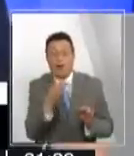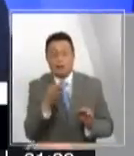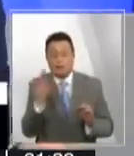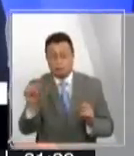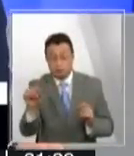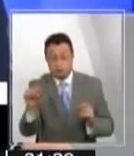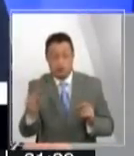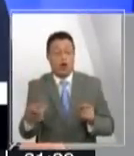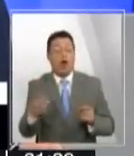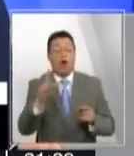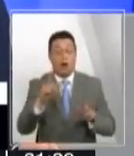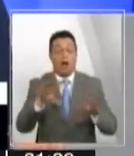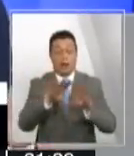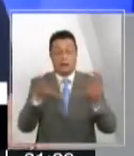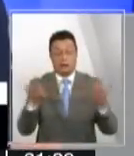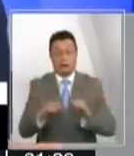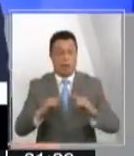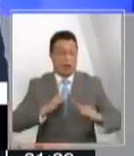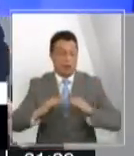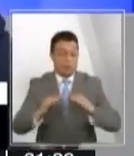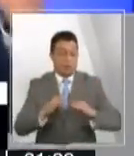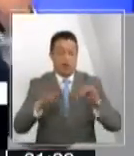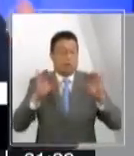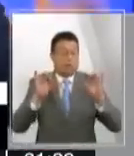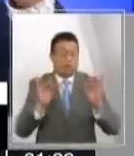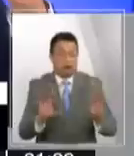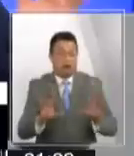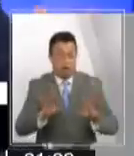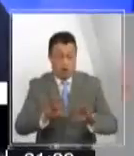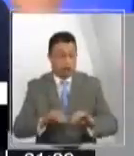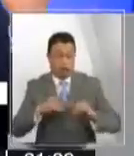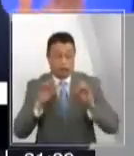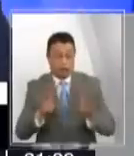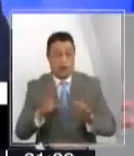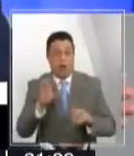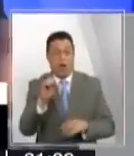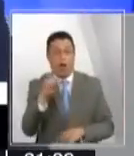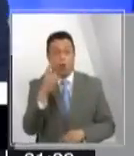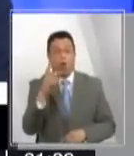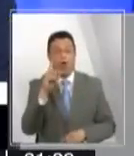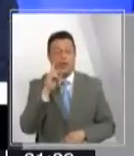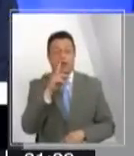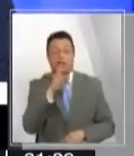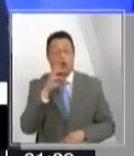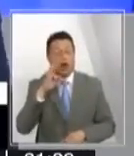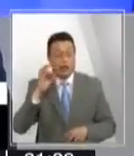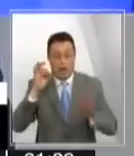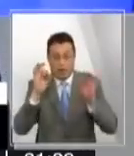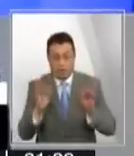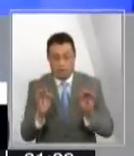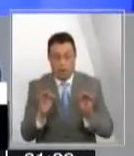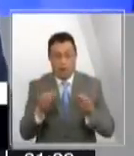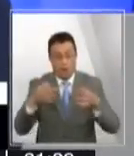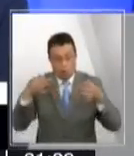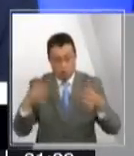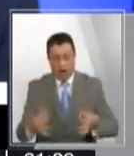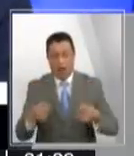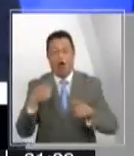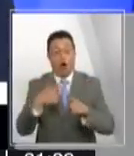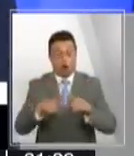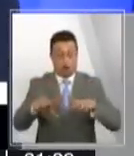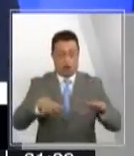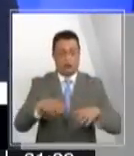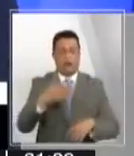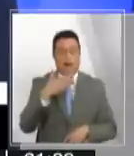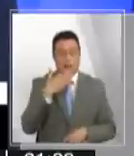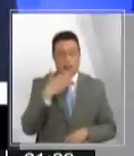aplicando los sistemas informáticos que correspondan. Okay. Eso es una auditoría formal al padrón. Okay. Usted puede hacer otras cosas también. Hay